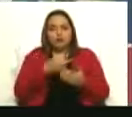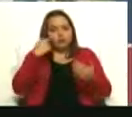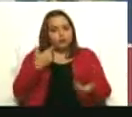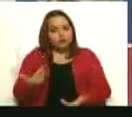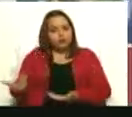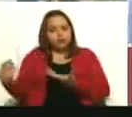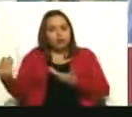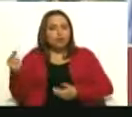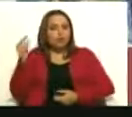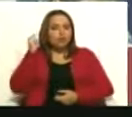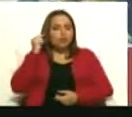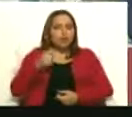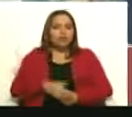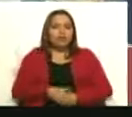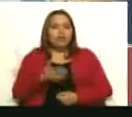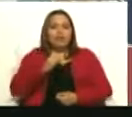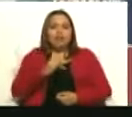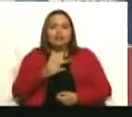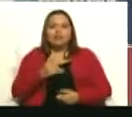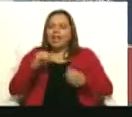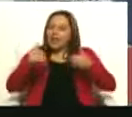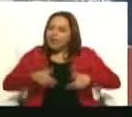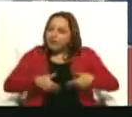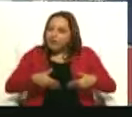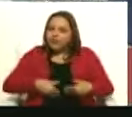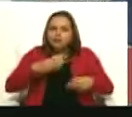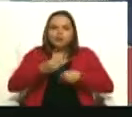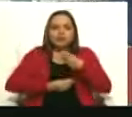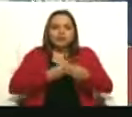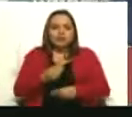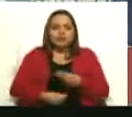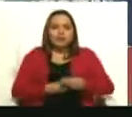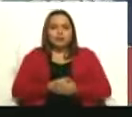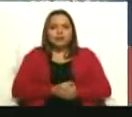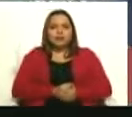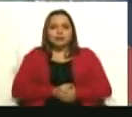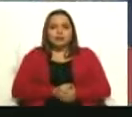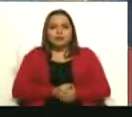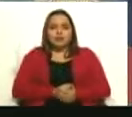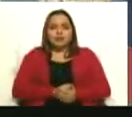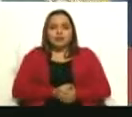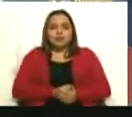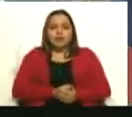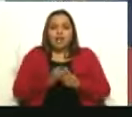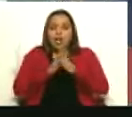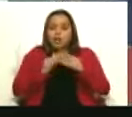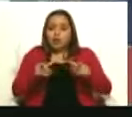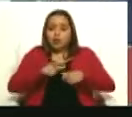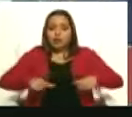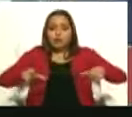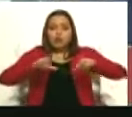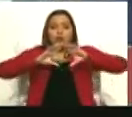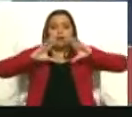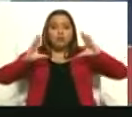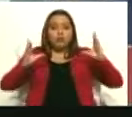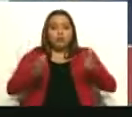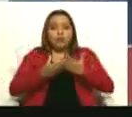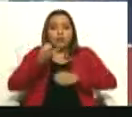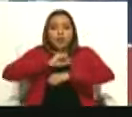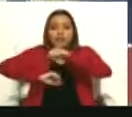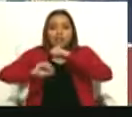esta mujer que ha dado la pelea en todas las partes del mundo defendiendo